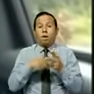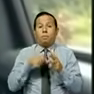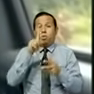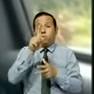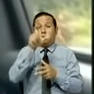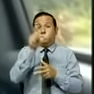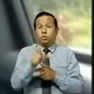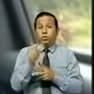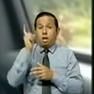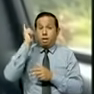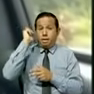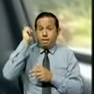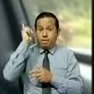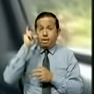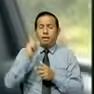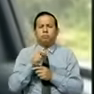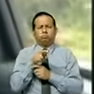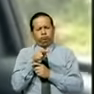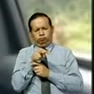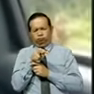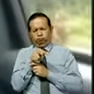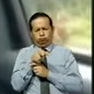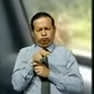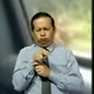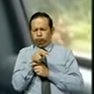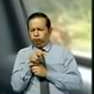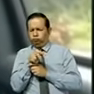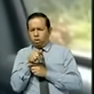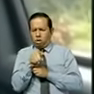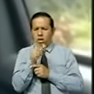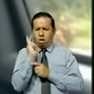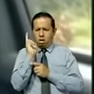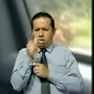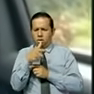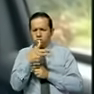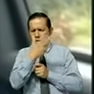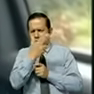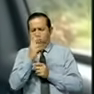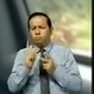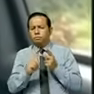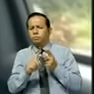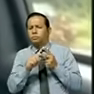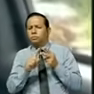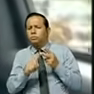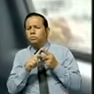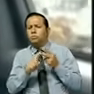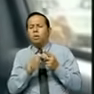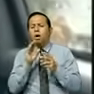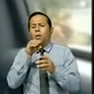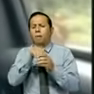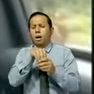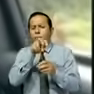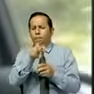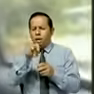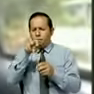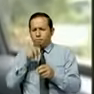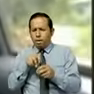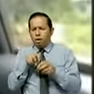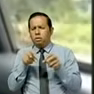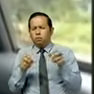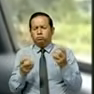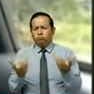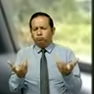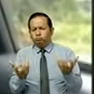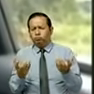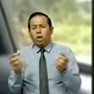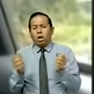es la que se puede evidenciar en algunos videos, y las otras 2 personas se encontraban dentro del vehículo, quienes fueron